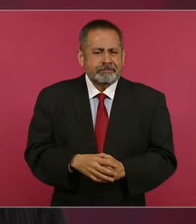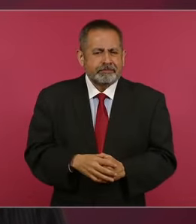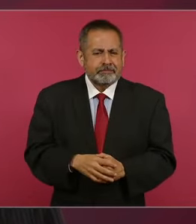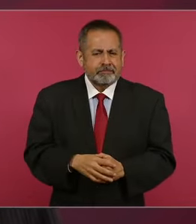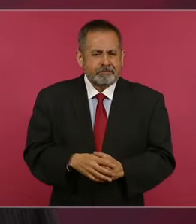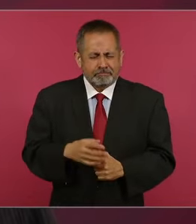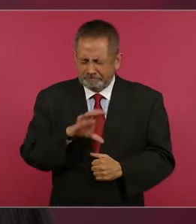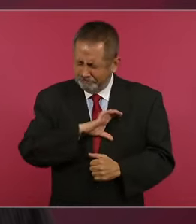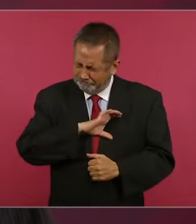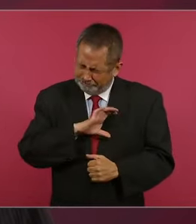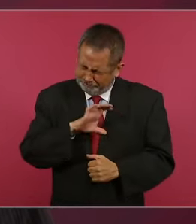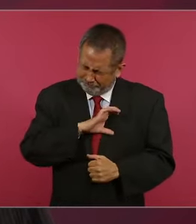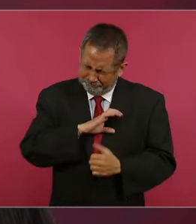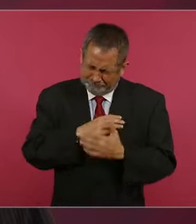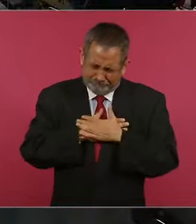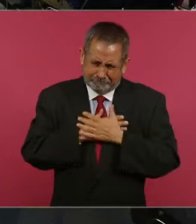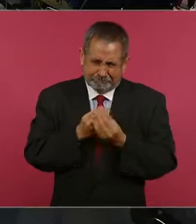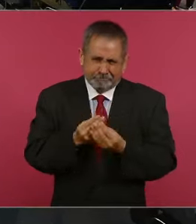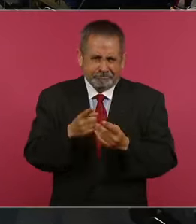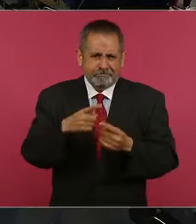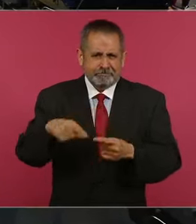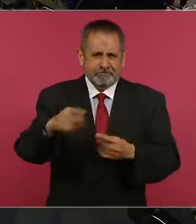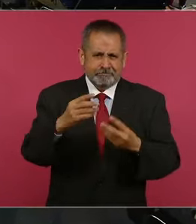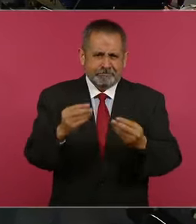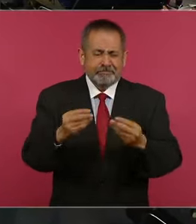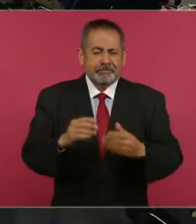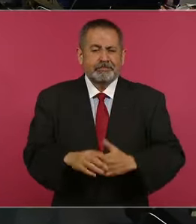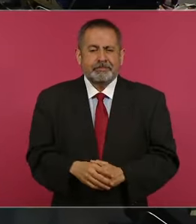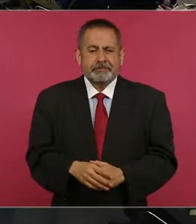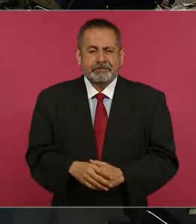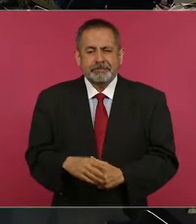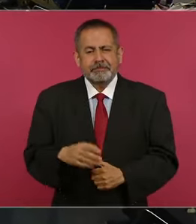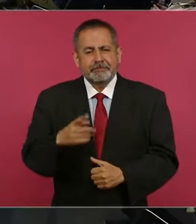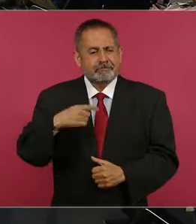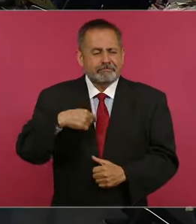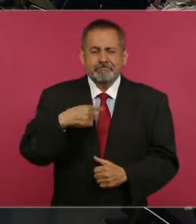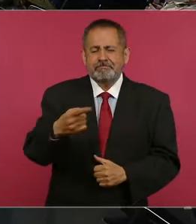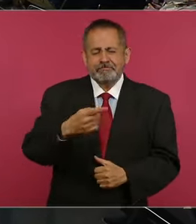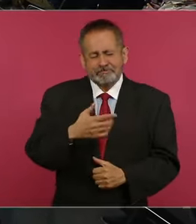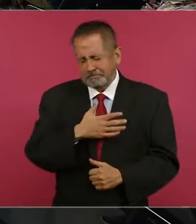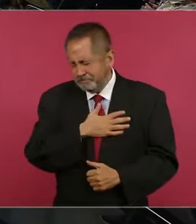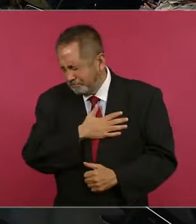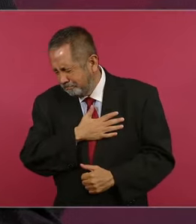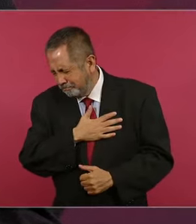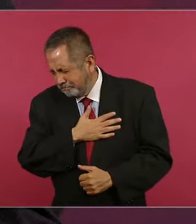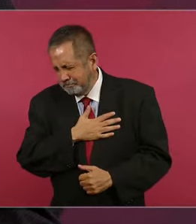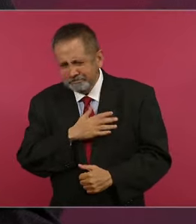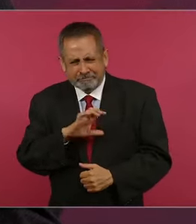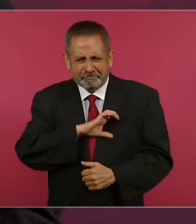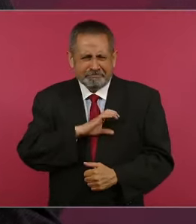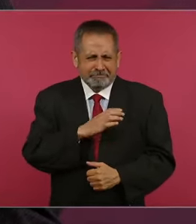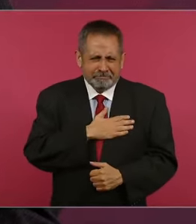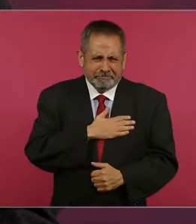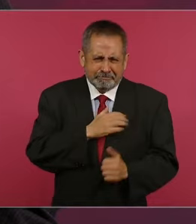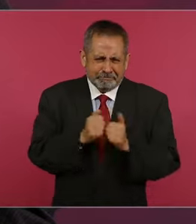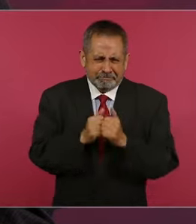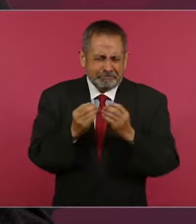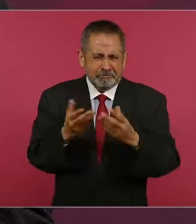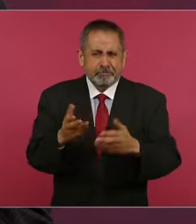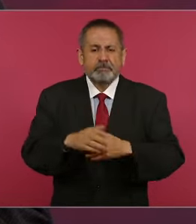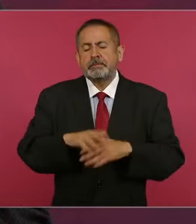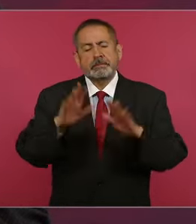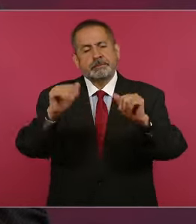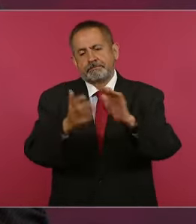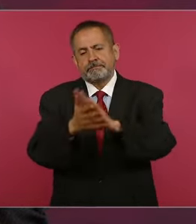les queremos mucho. Muchas gracias. Son bien amadas y bien amados. Bueno,